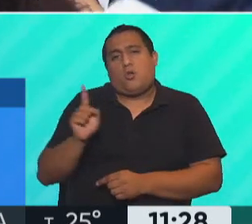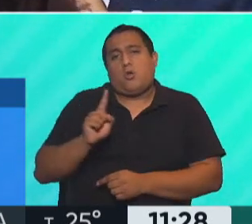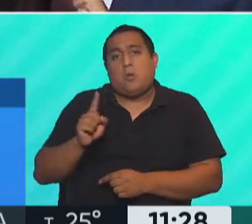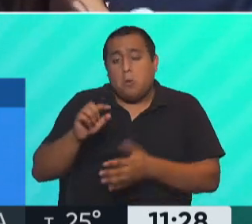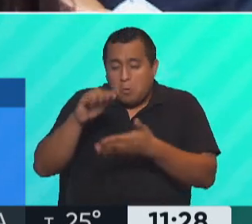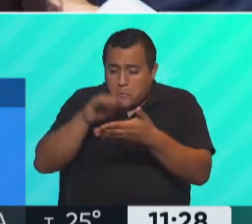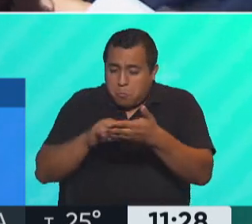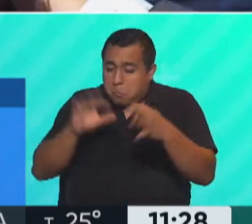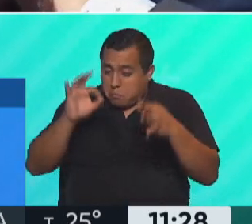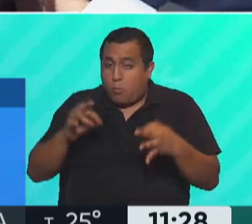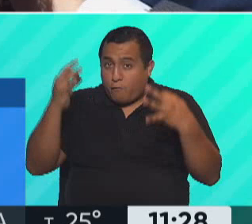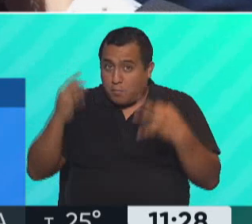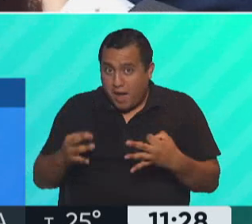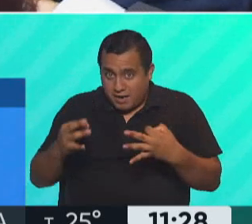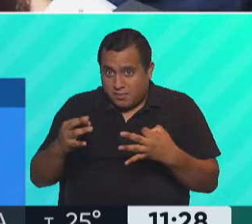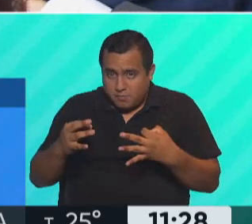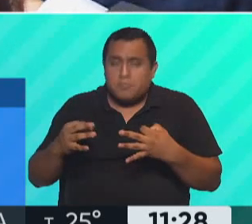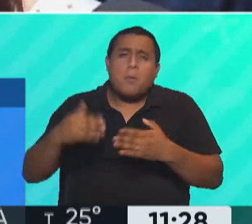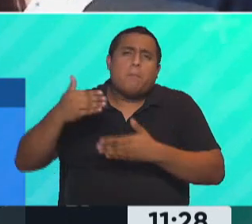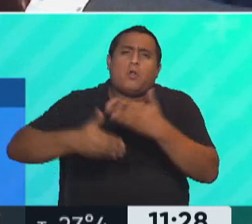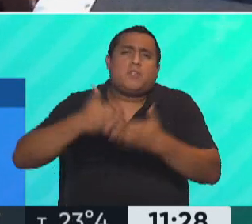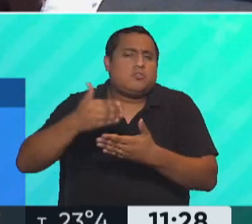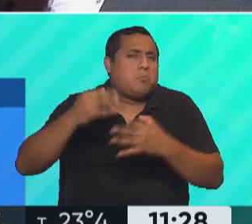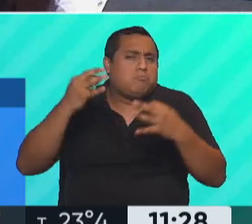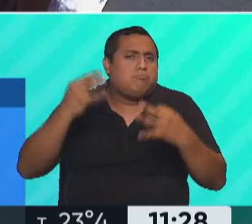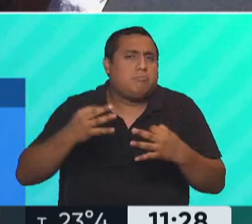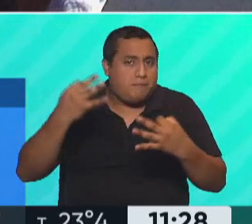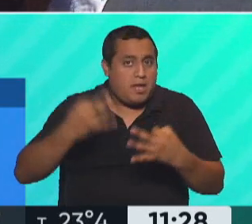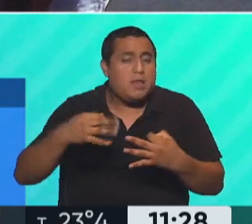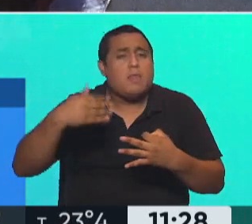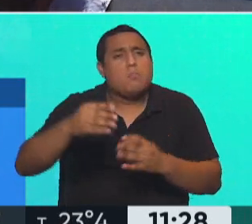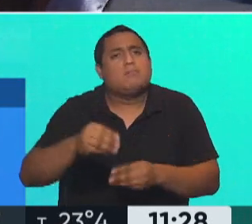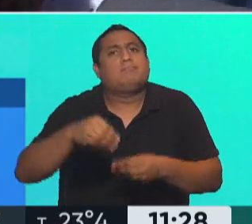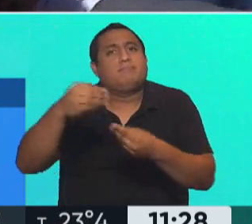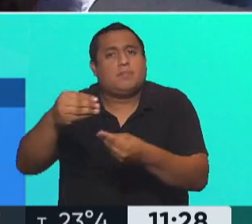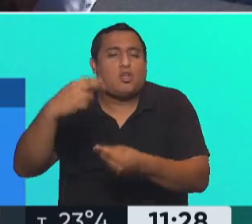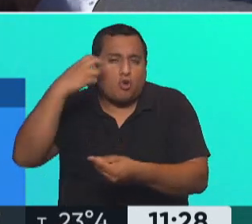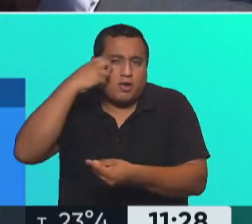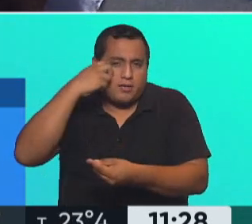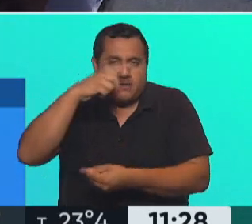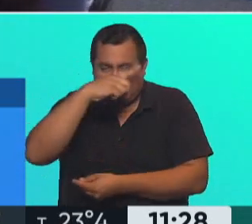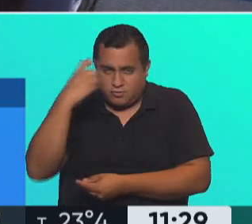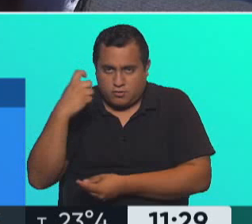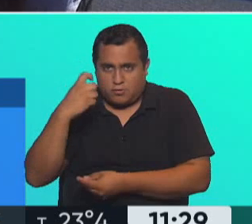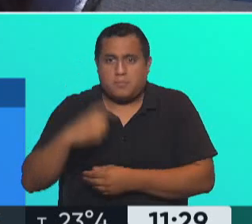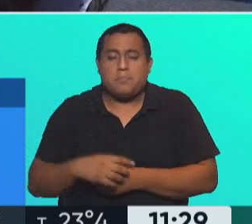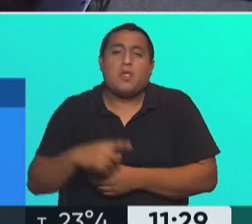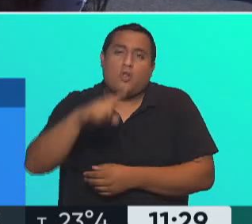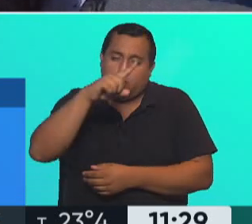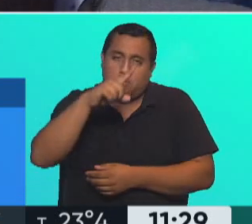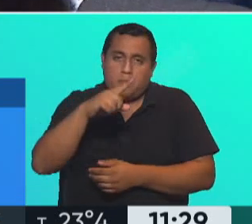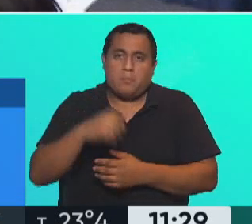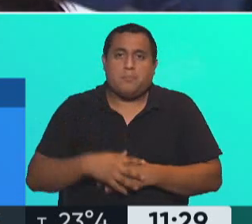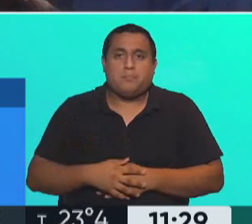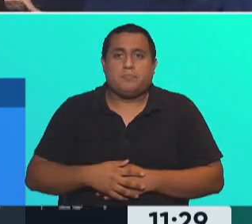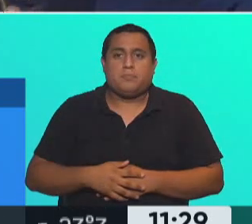esté formalizado, se harán todos los procesos administrativos correspondientes y en los próximos días estará ingresando al Congreso de la Nación para que el Congreso, por